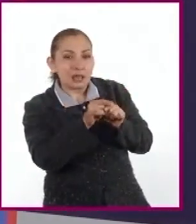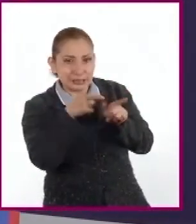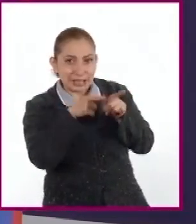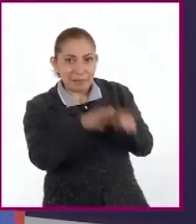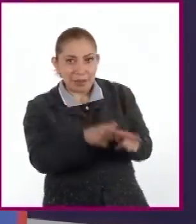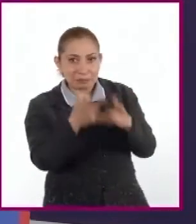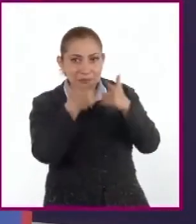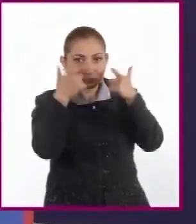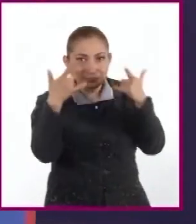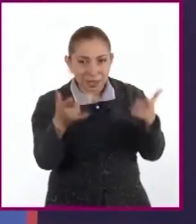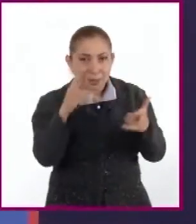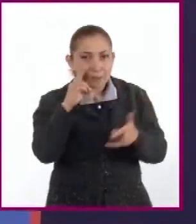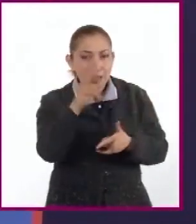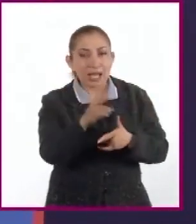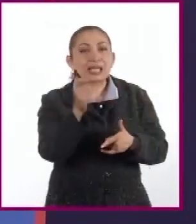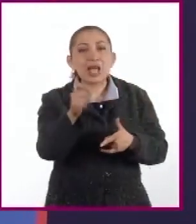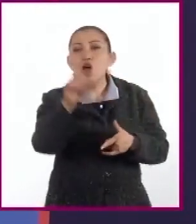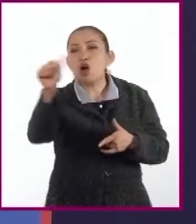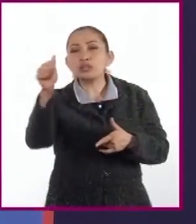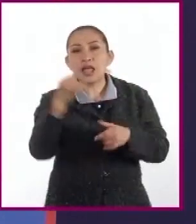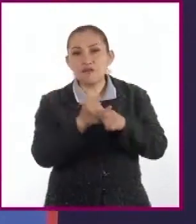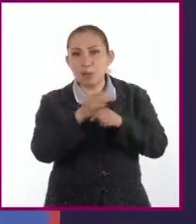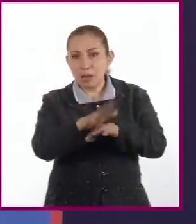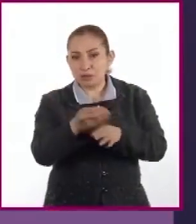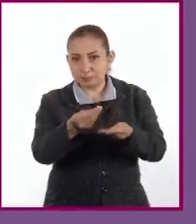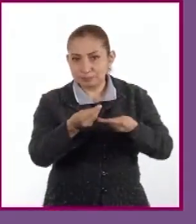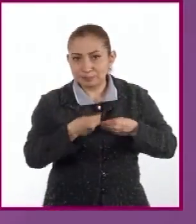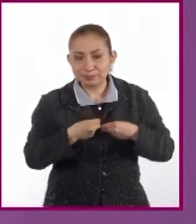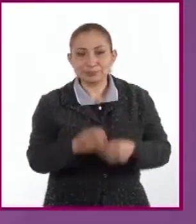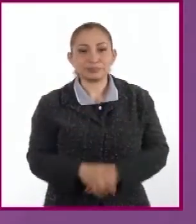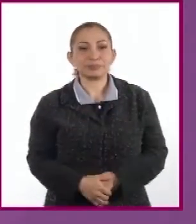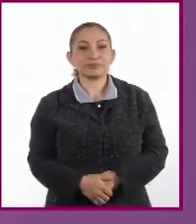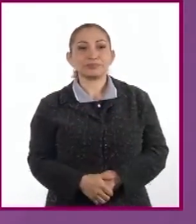Continuemos con la historia y veamos qué otros datos nos aportan.